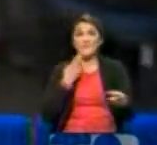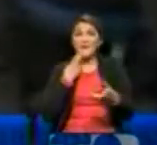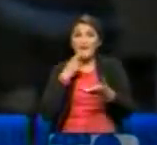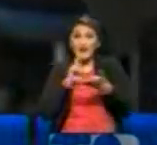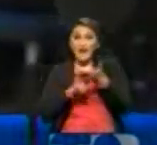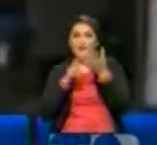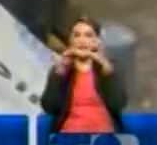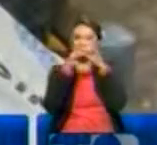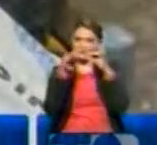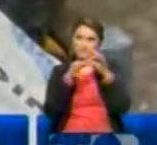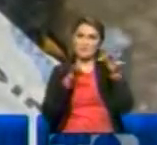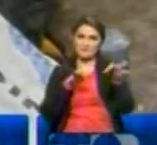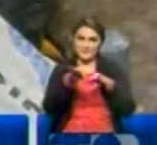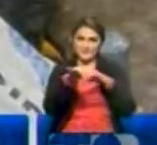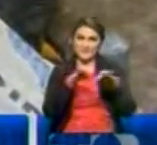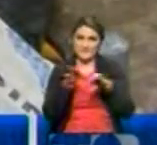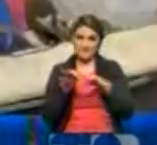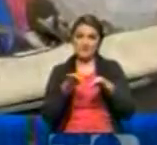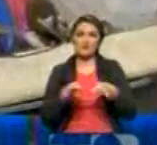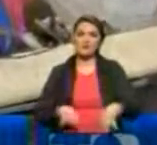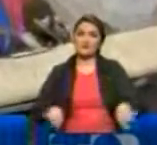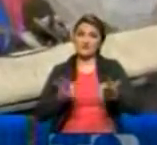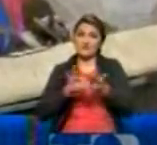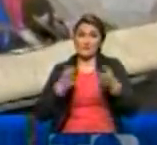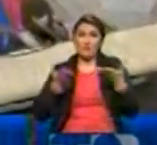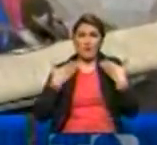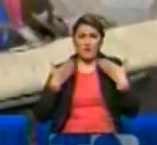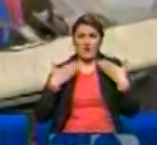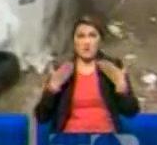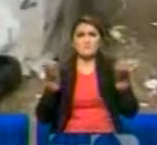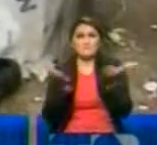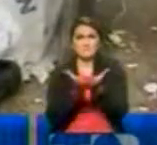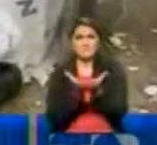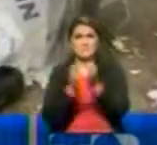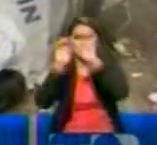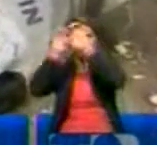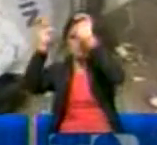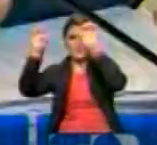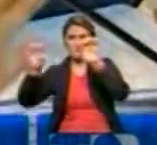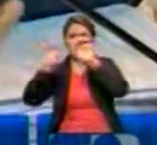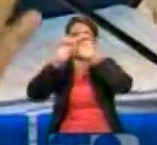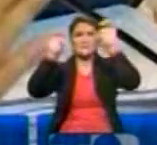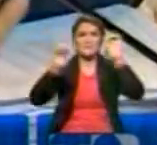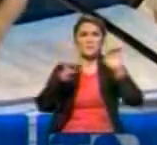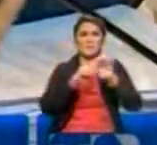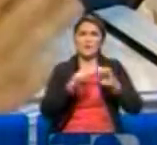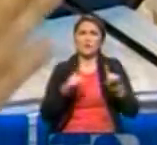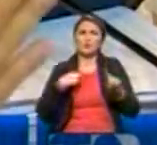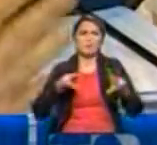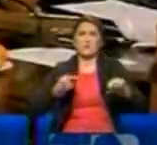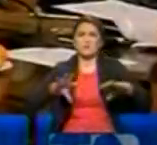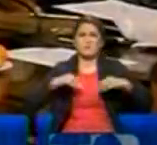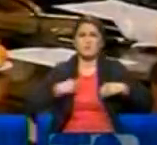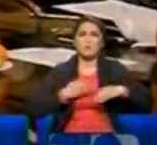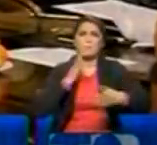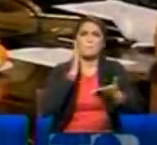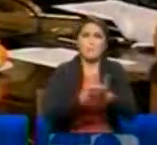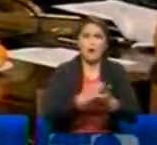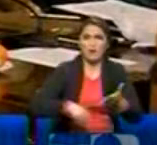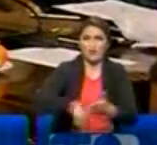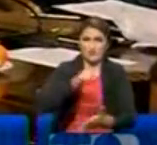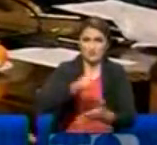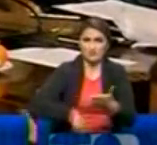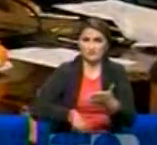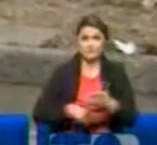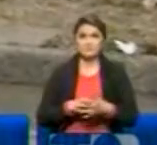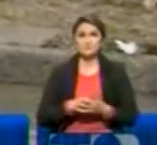recoge la inconformidad de Guayaquil Limpio, sino que además presenta 6 reparos a la adjudicación, entre los que constan varios requerimientos planteados por